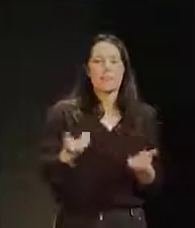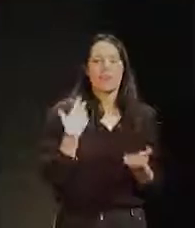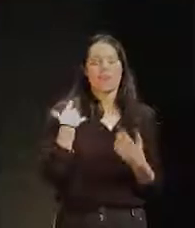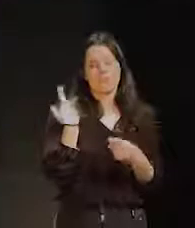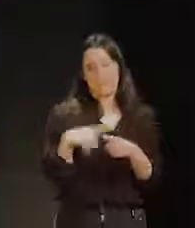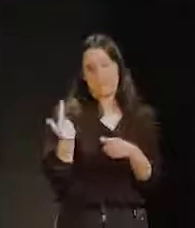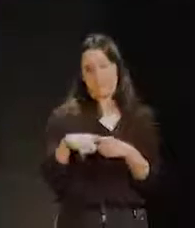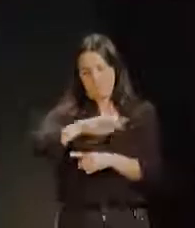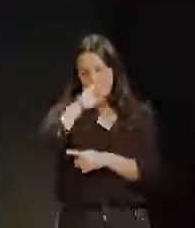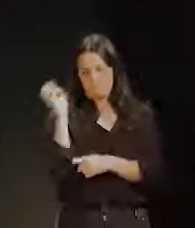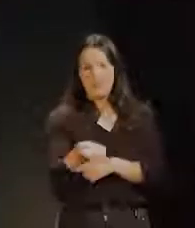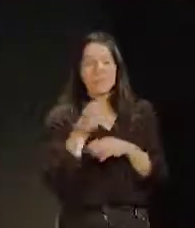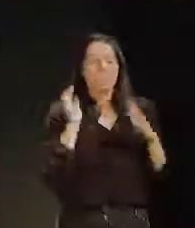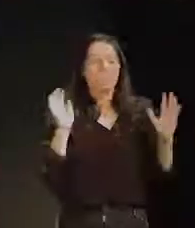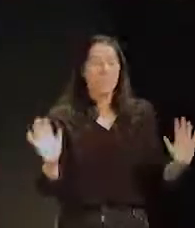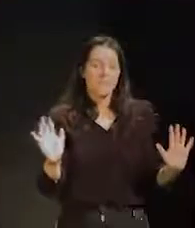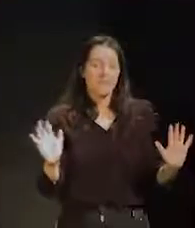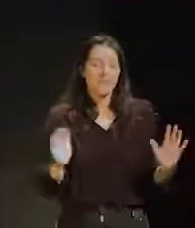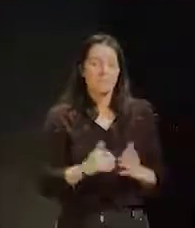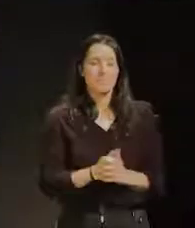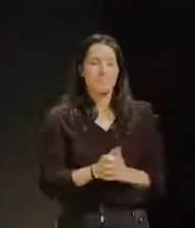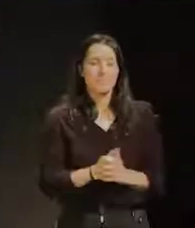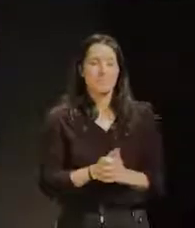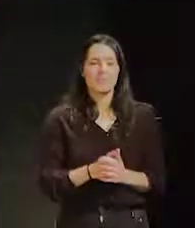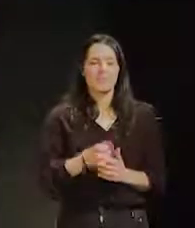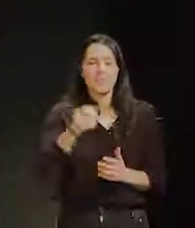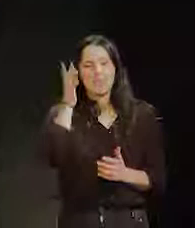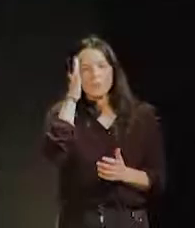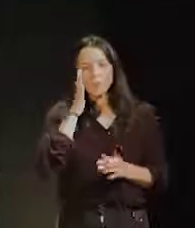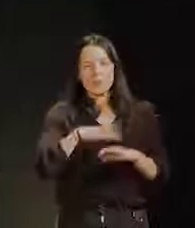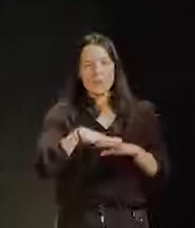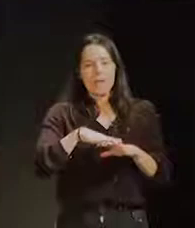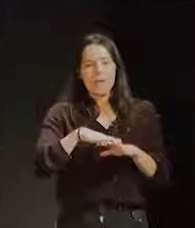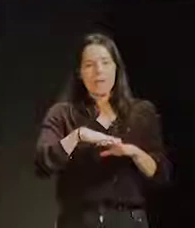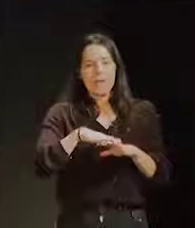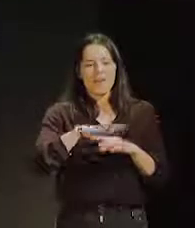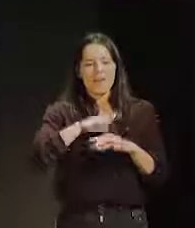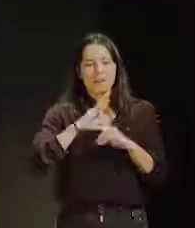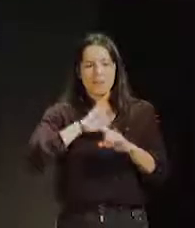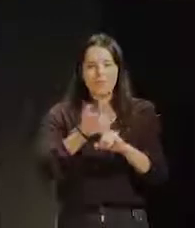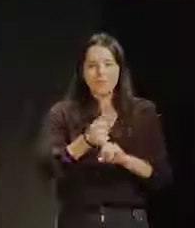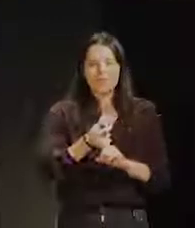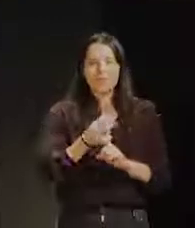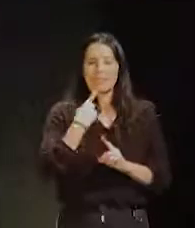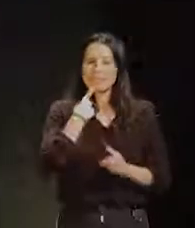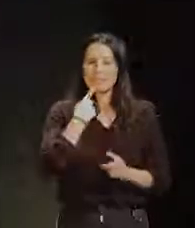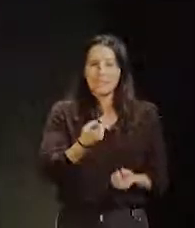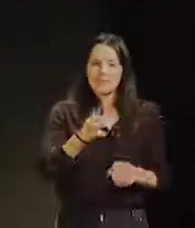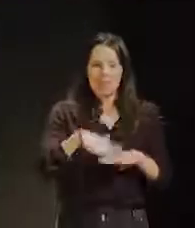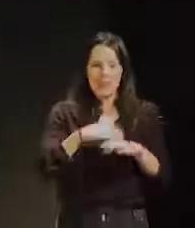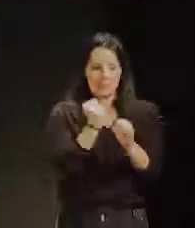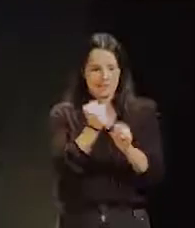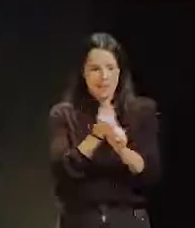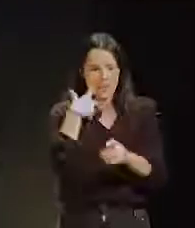pero no tenía el sueño de poderlo hacer, de poder trabajar